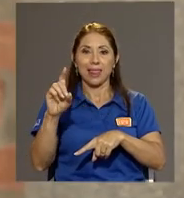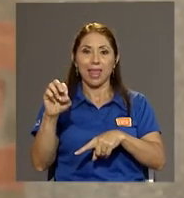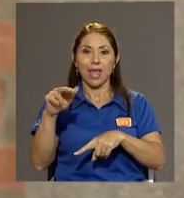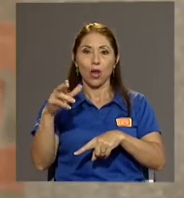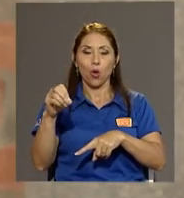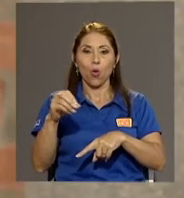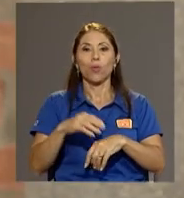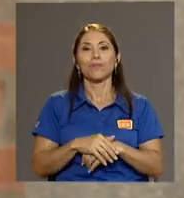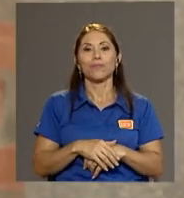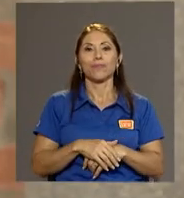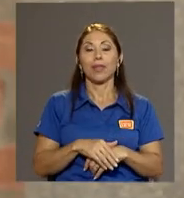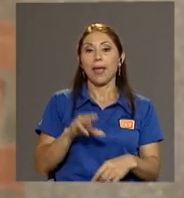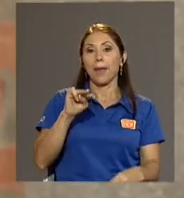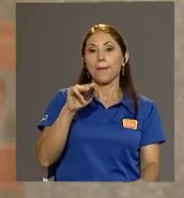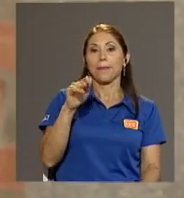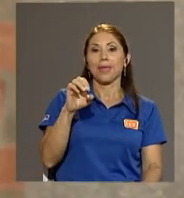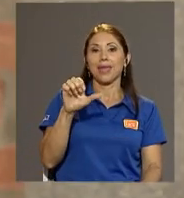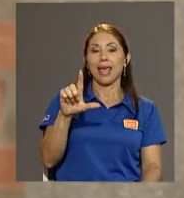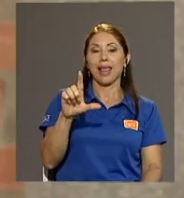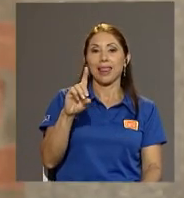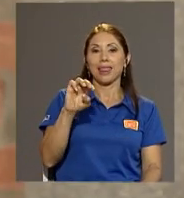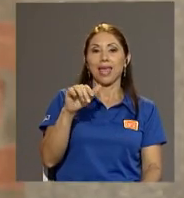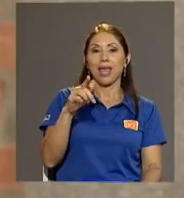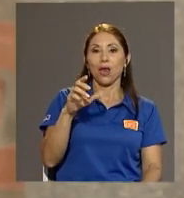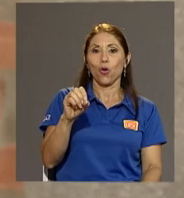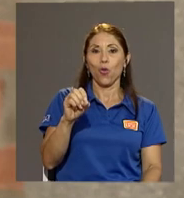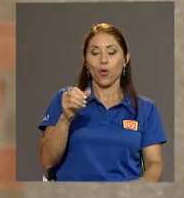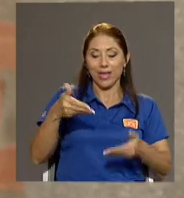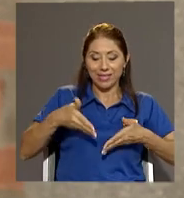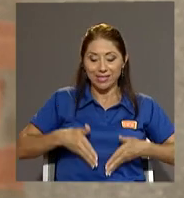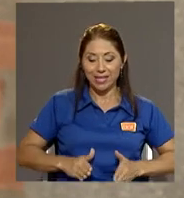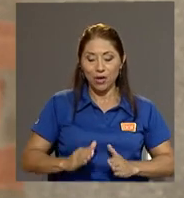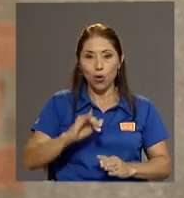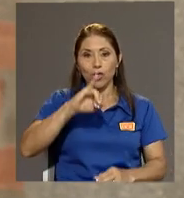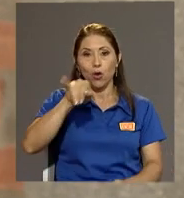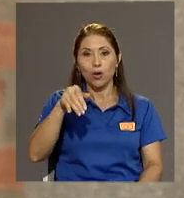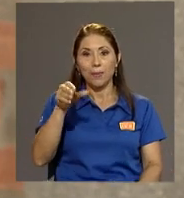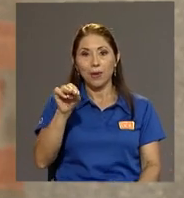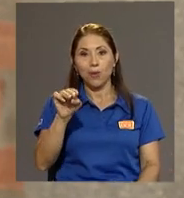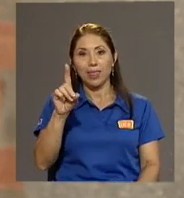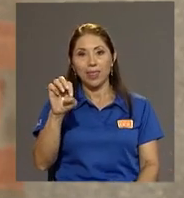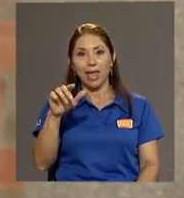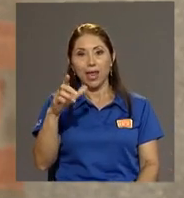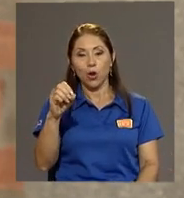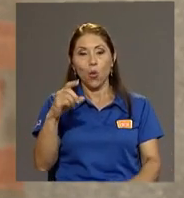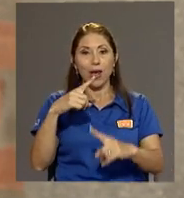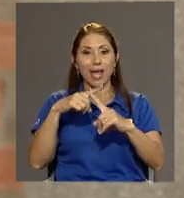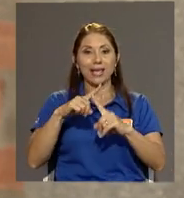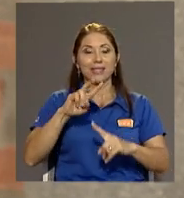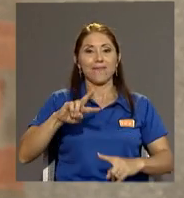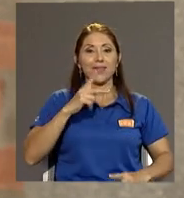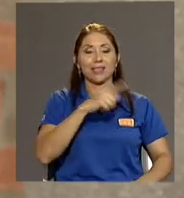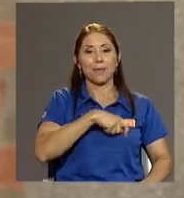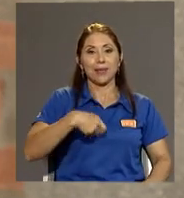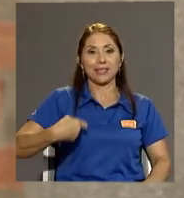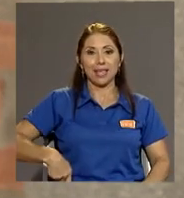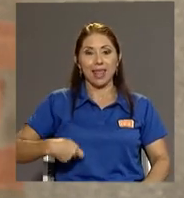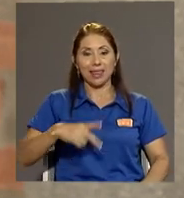Miguel Dengo es el hijo de don Jorge Manuel Dengo, ex vicepresidente de la República,